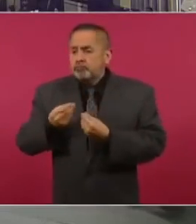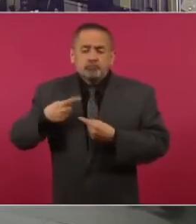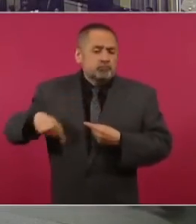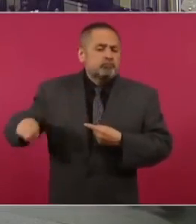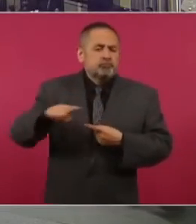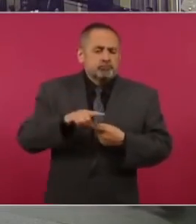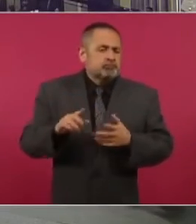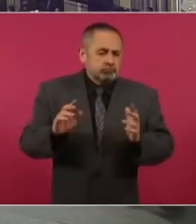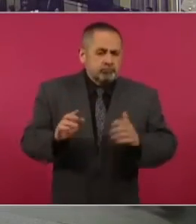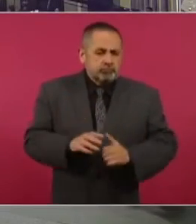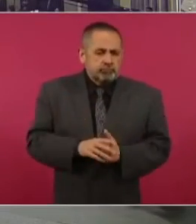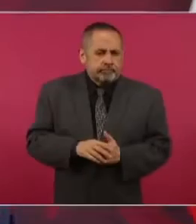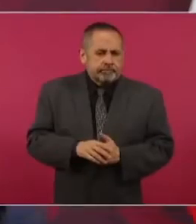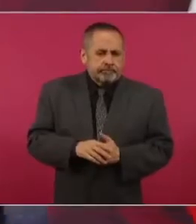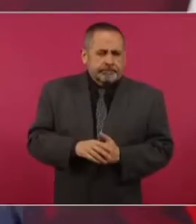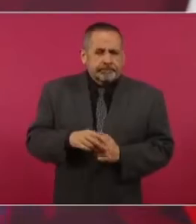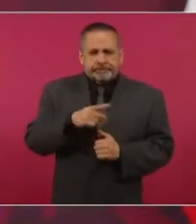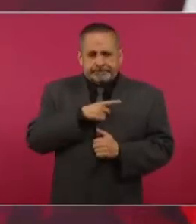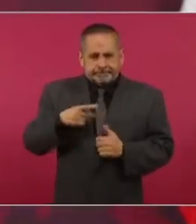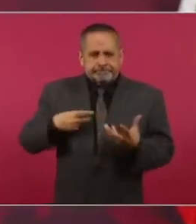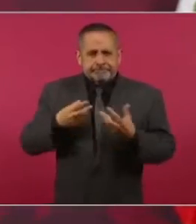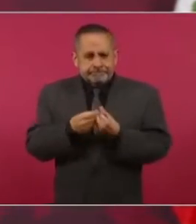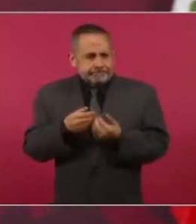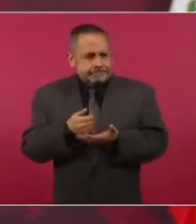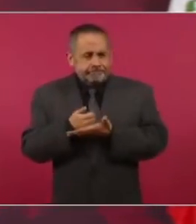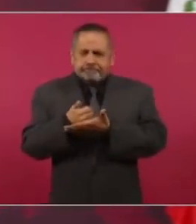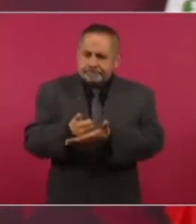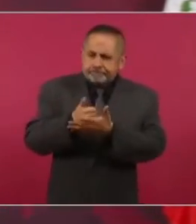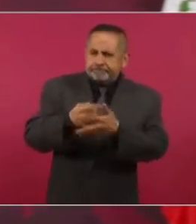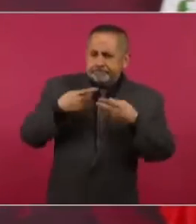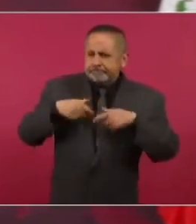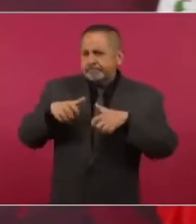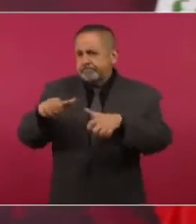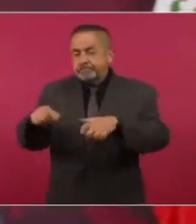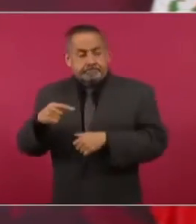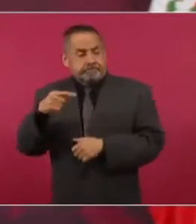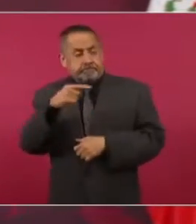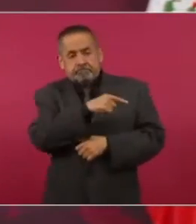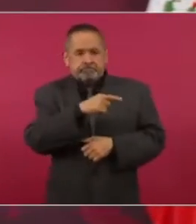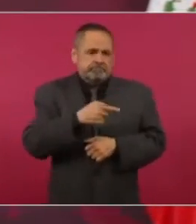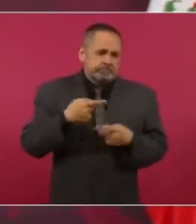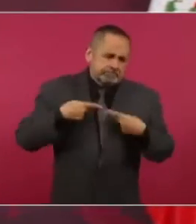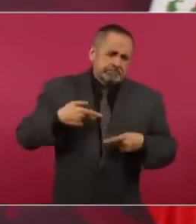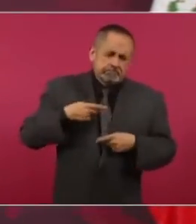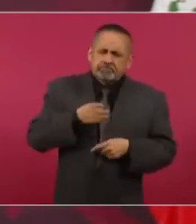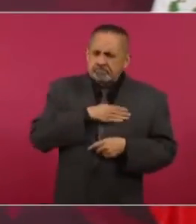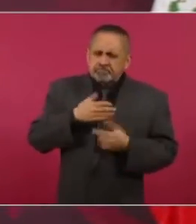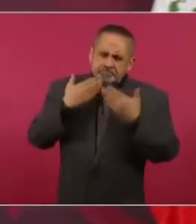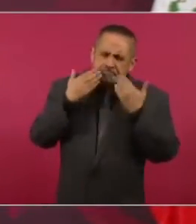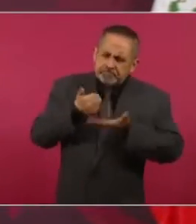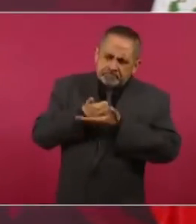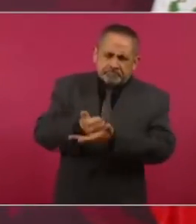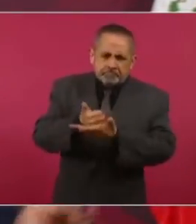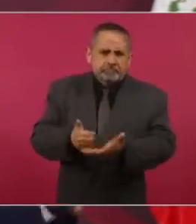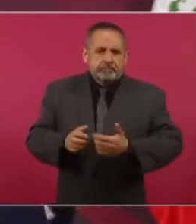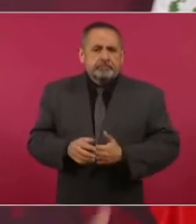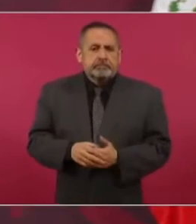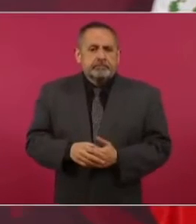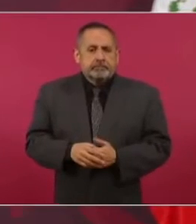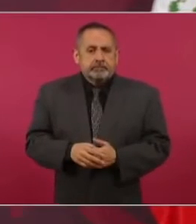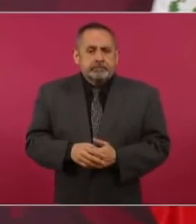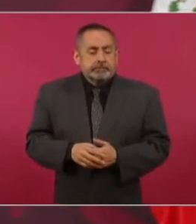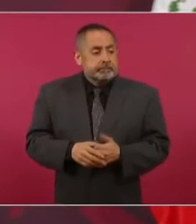pues tenemos que estar ayudando a la gente y él se porta bien y lo que me